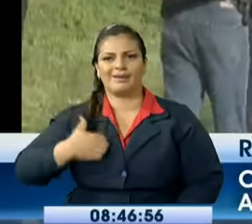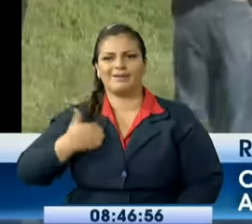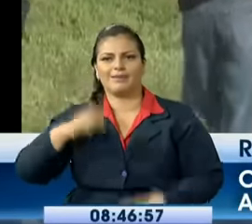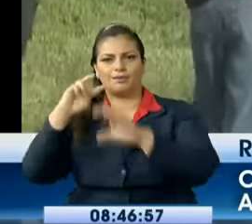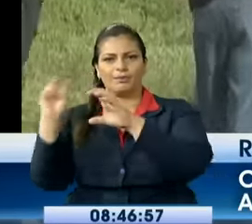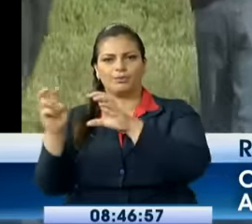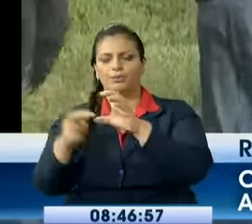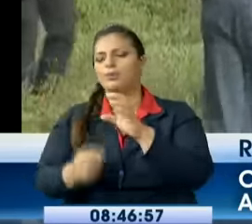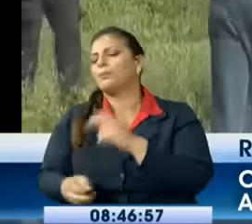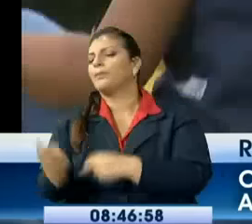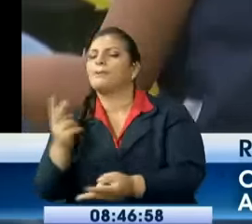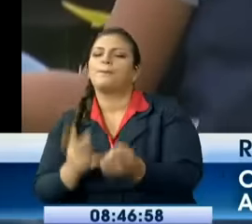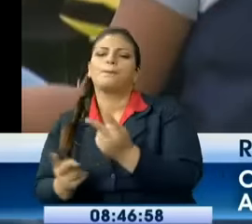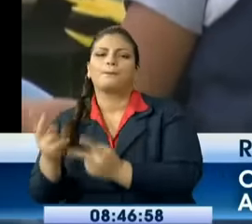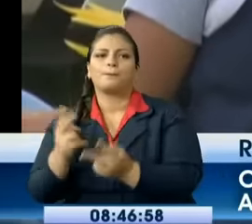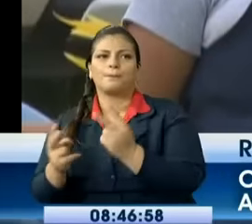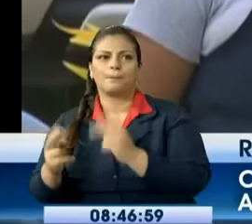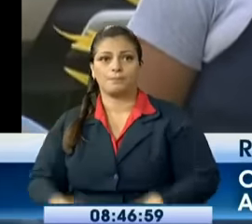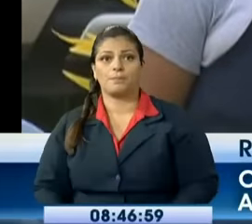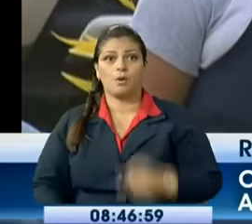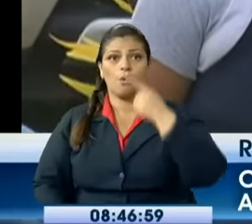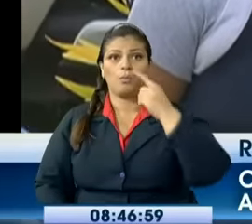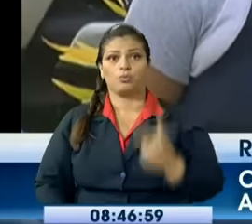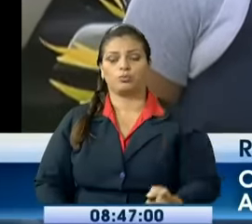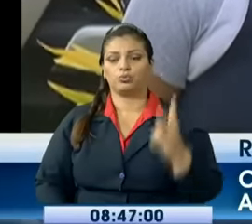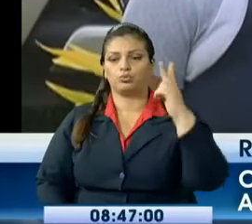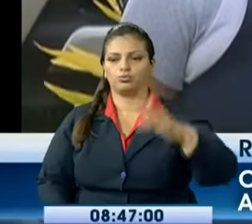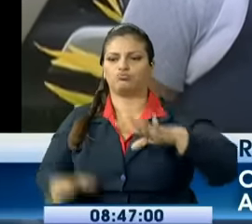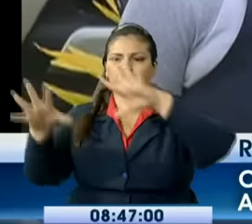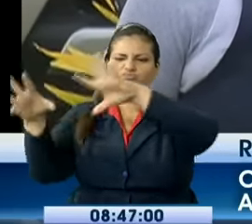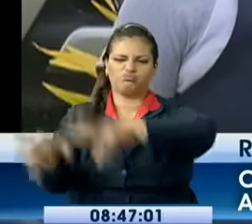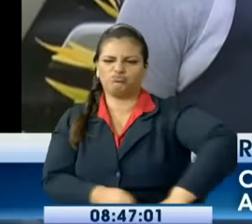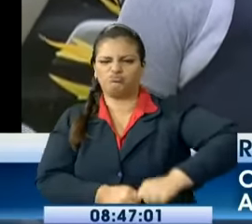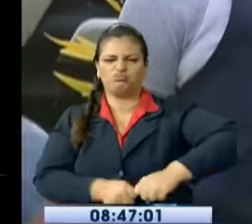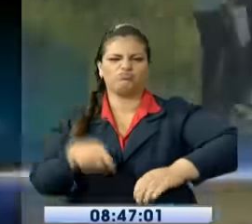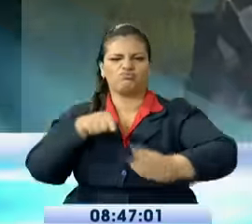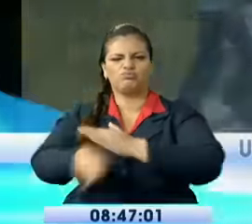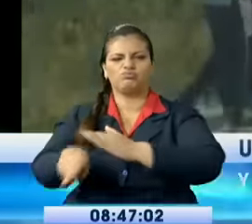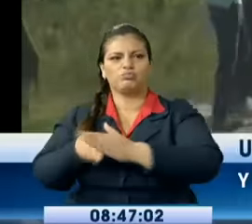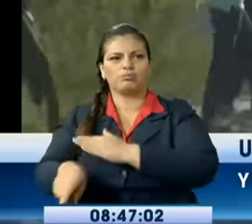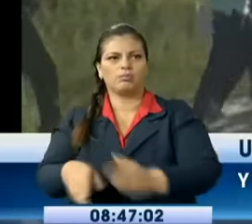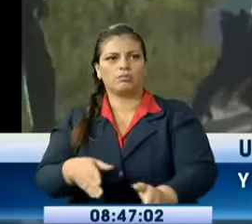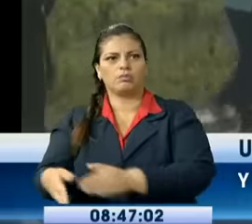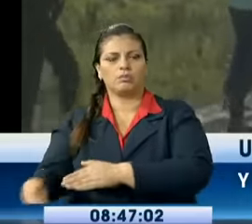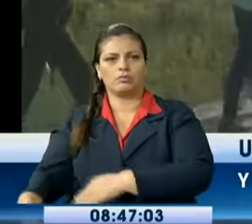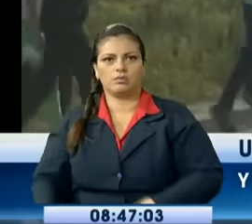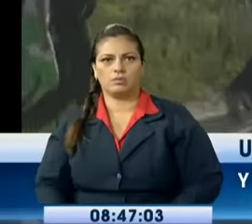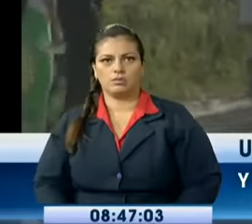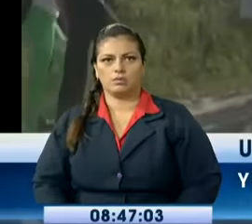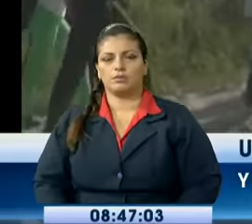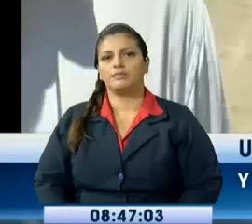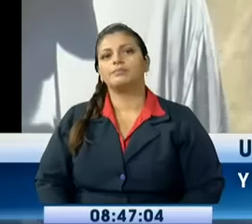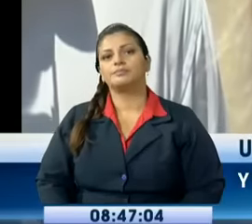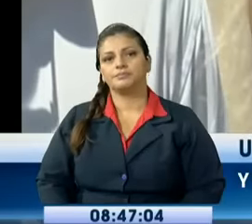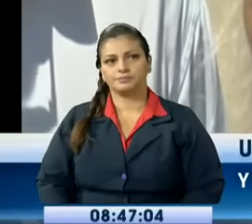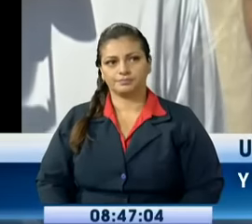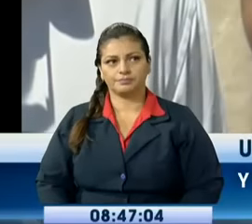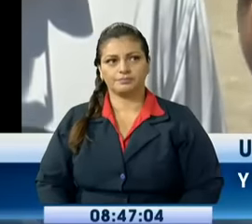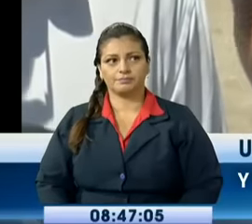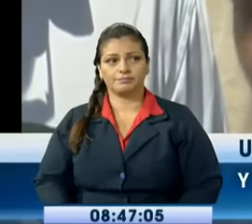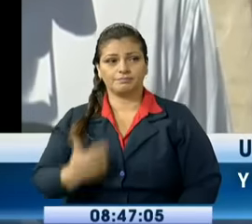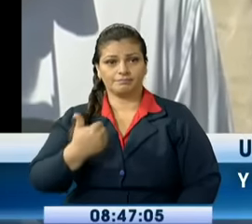las jóvenes víctimas. Para la madre de María José Coni, era muy difícil presenciar estos momentos. Y ahora es con los procesados, es otra